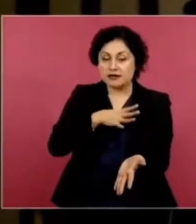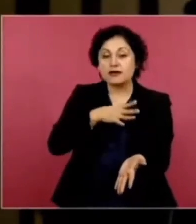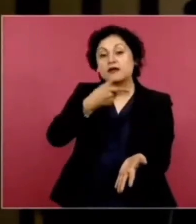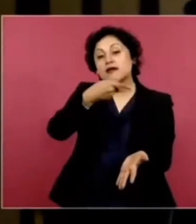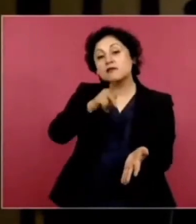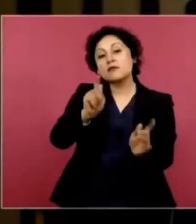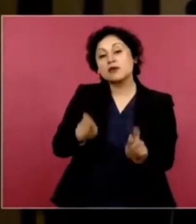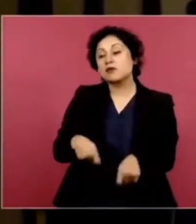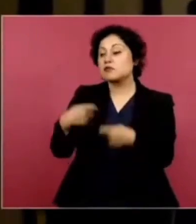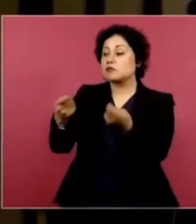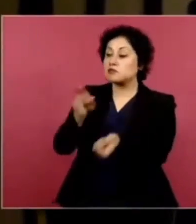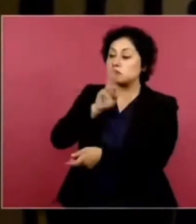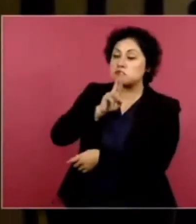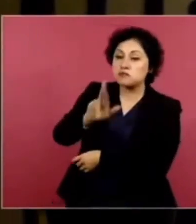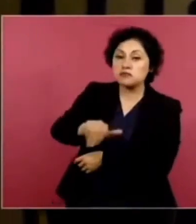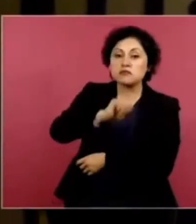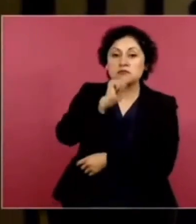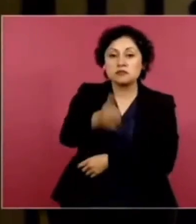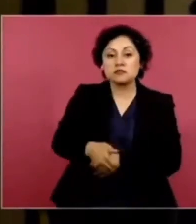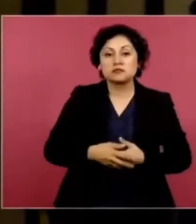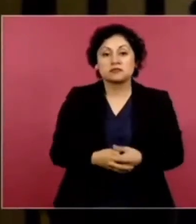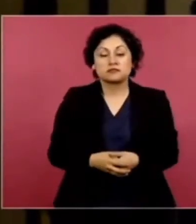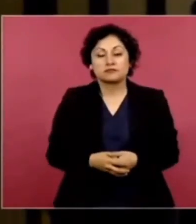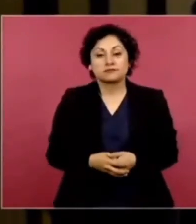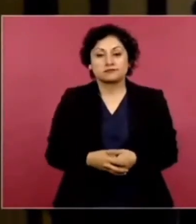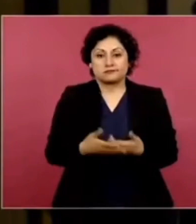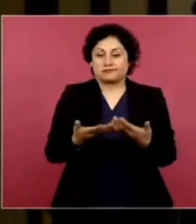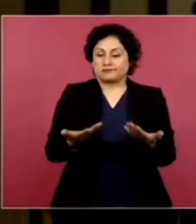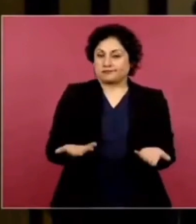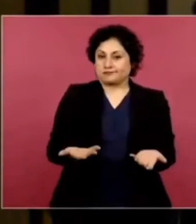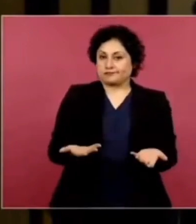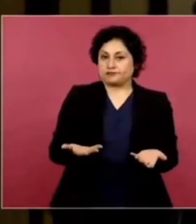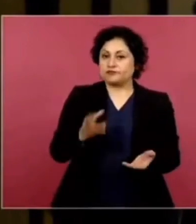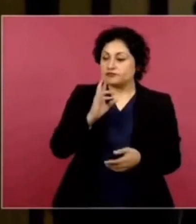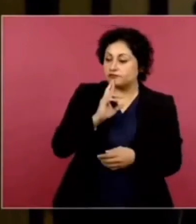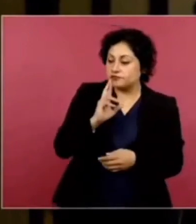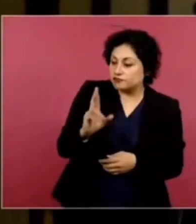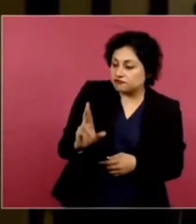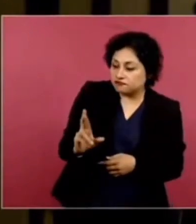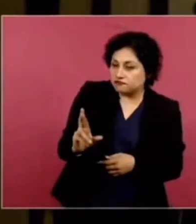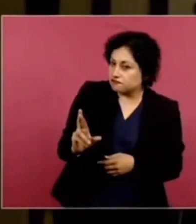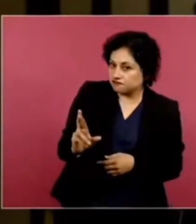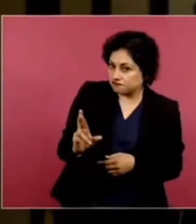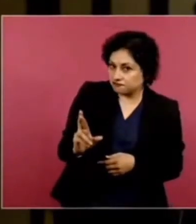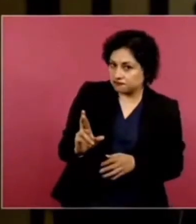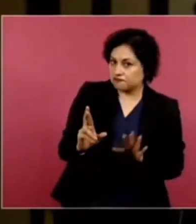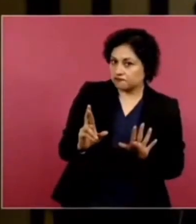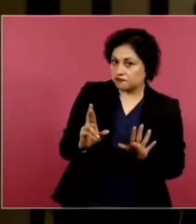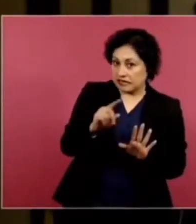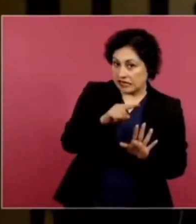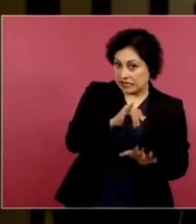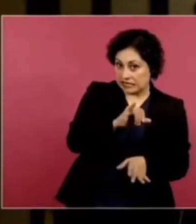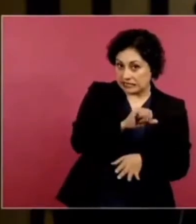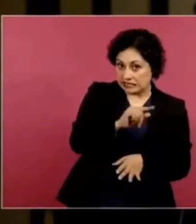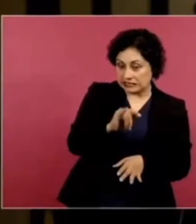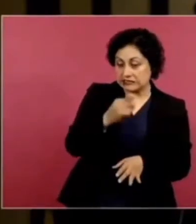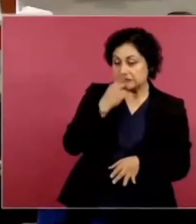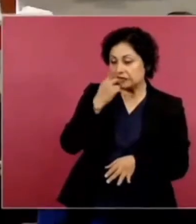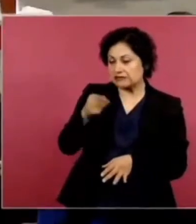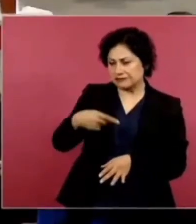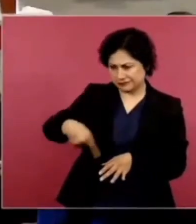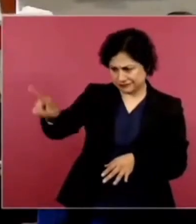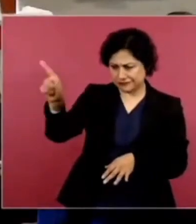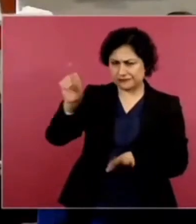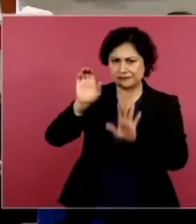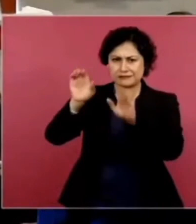han podido resolver. Más que resolverle, le han dicho que regrese a